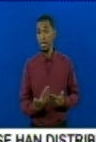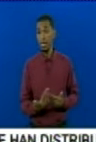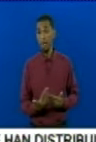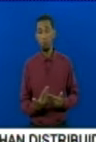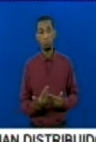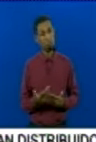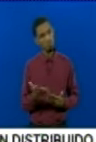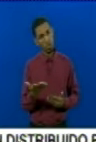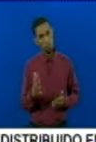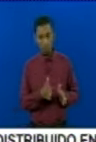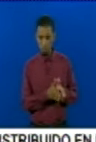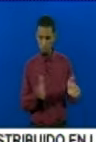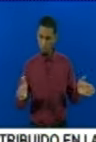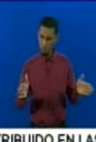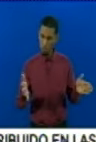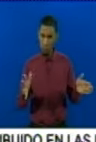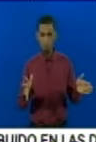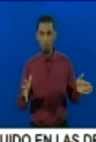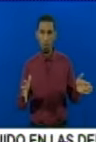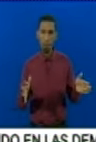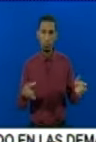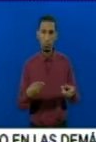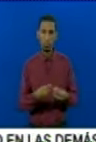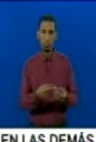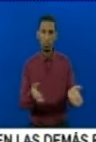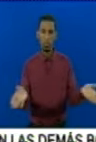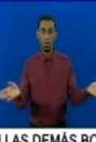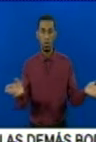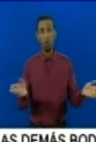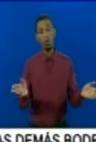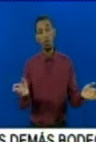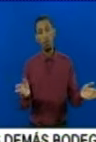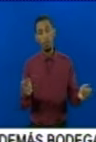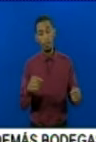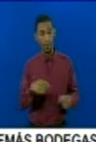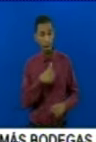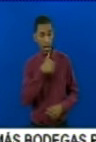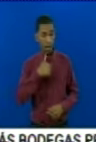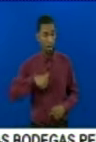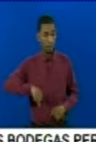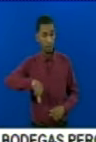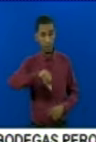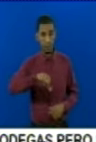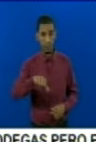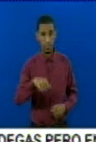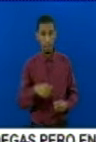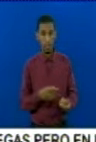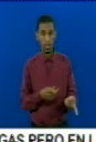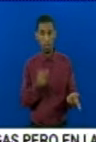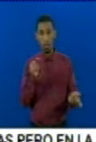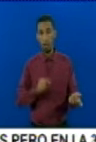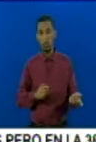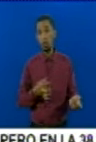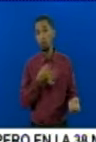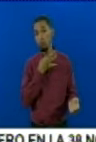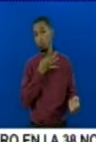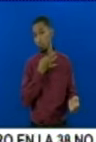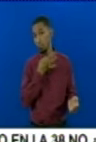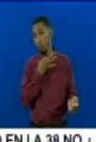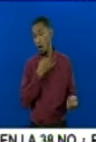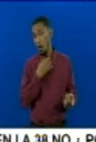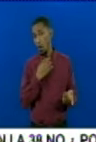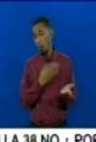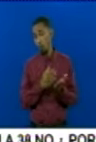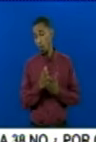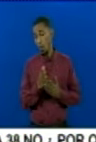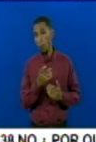estos 278 núcleos que van a estar siendo beneficiados por este producto. Igual que seguimos manteniendo, en el caso del